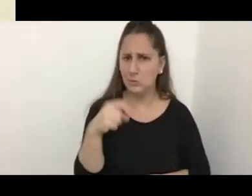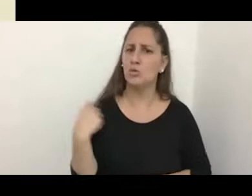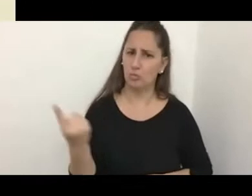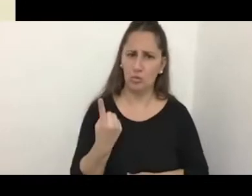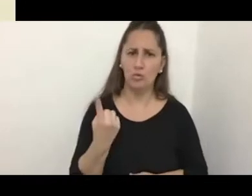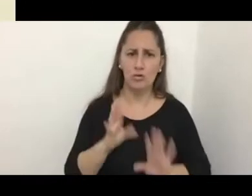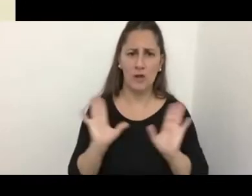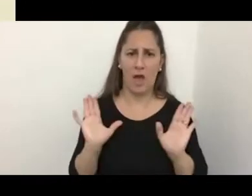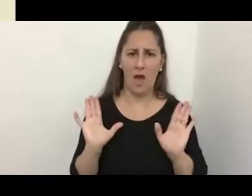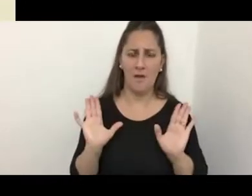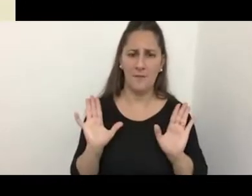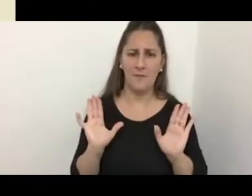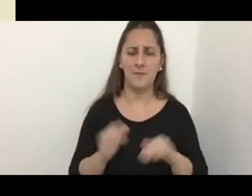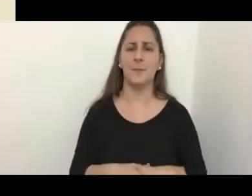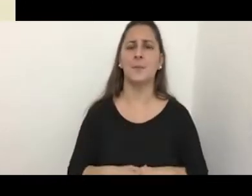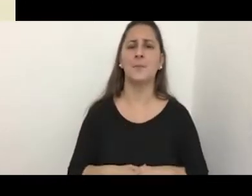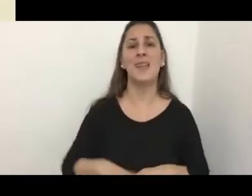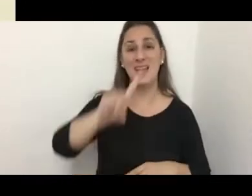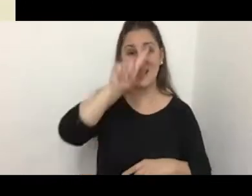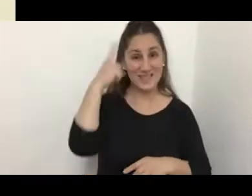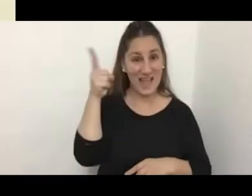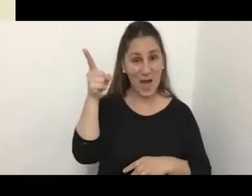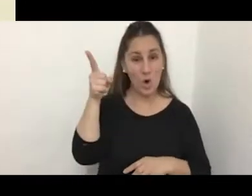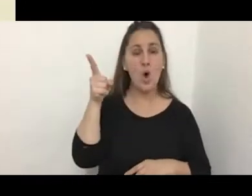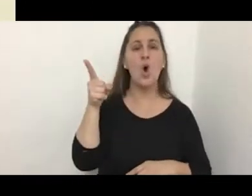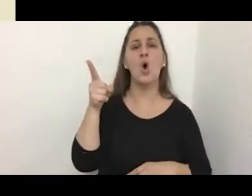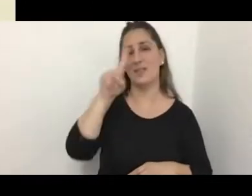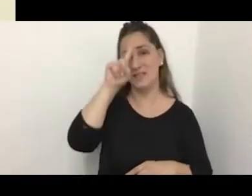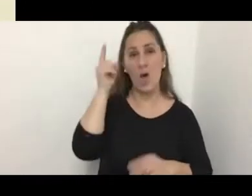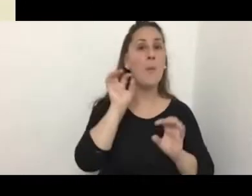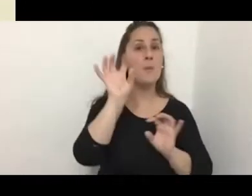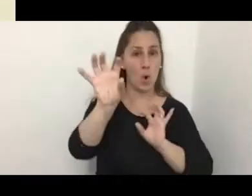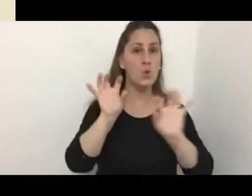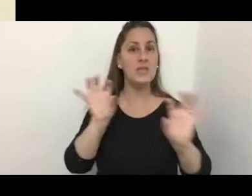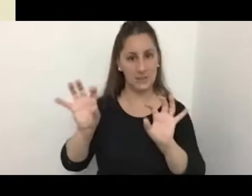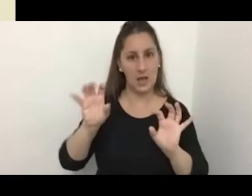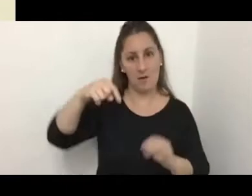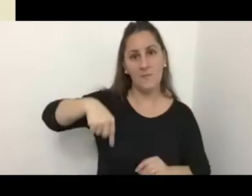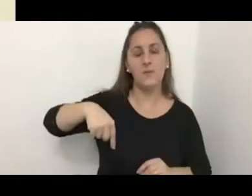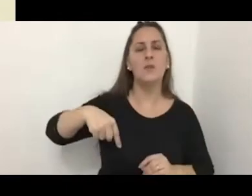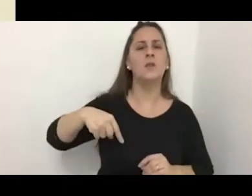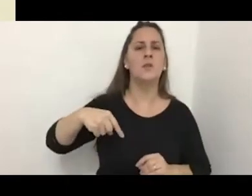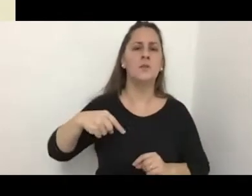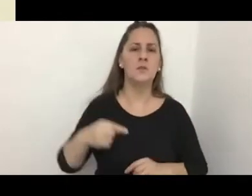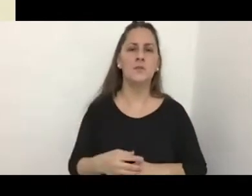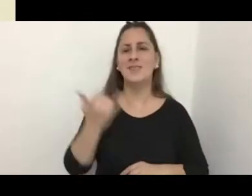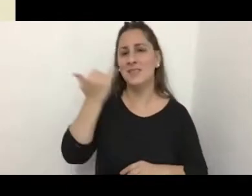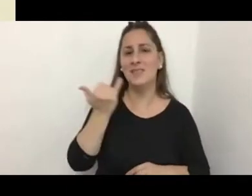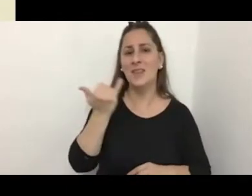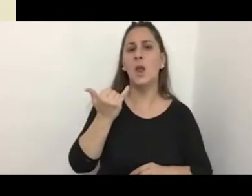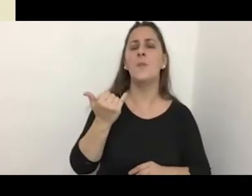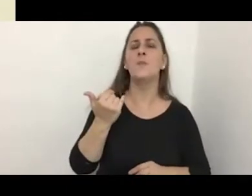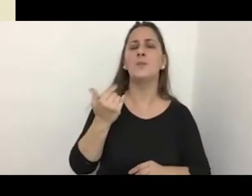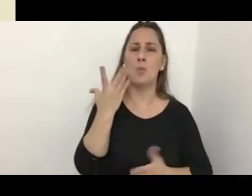El Estado nacional y estados provinciales, locales, tienen cupos